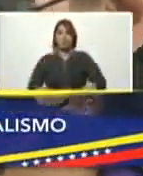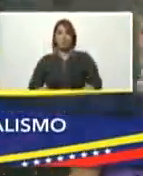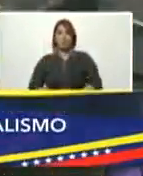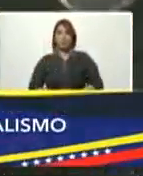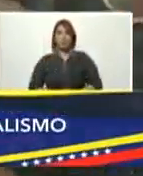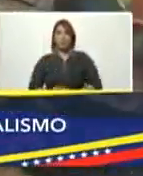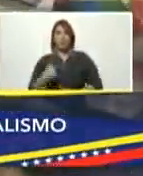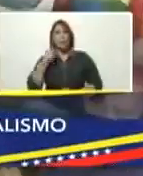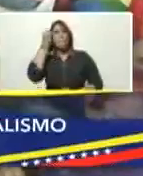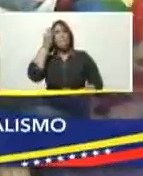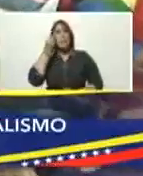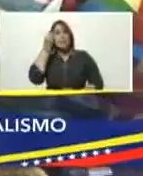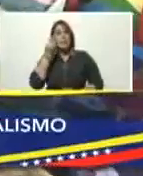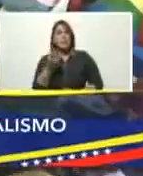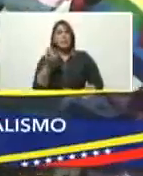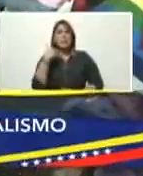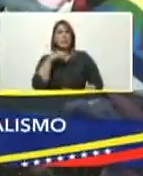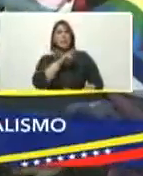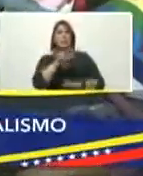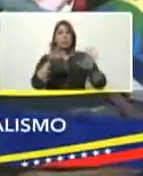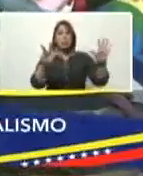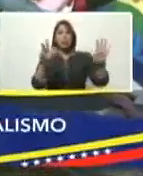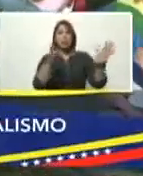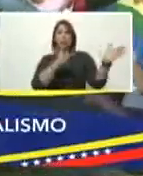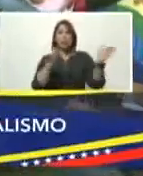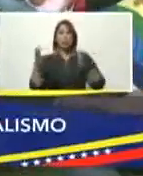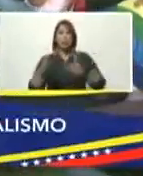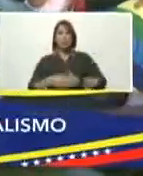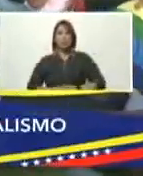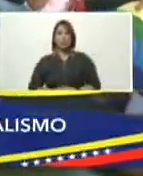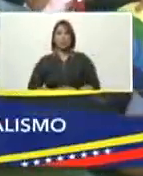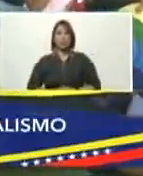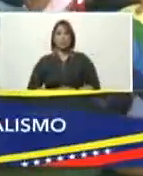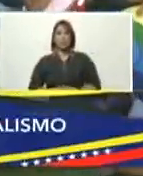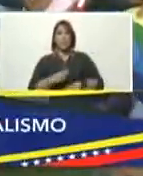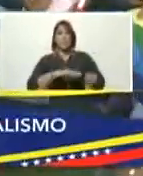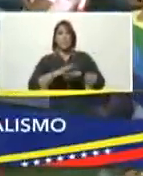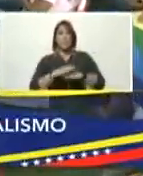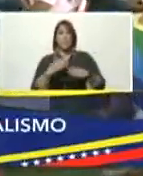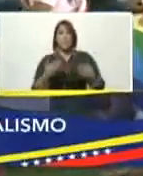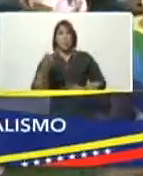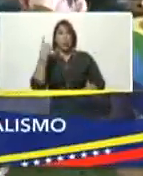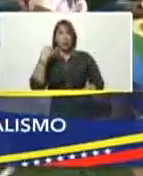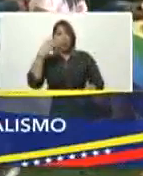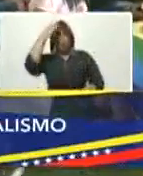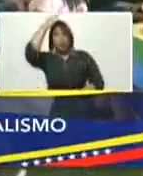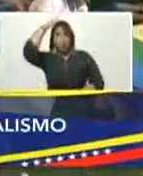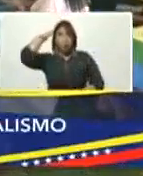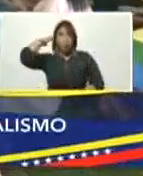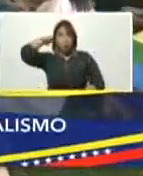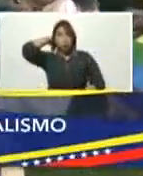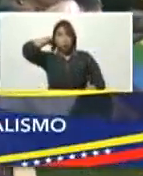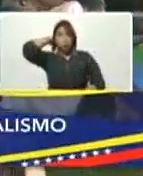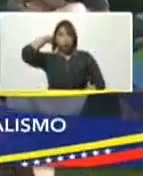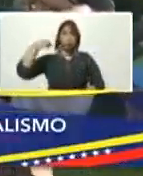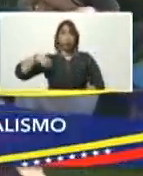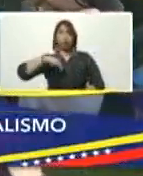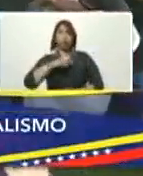Y yo pensaba esto ayer, 28 de marzo, porque ayer Francisco de Miranda, nuestro